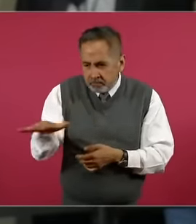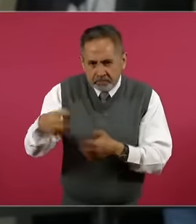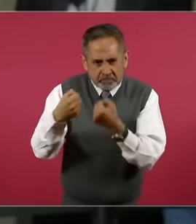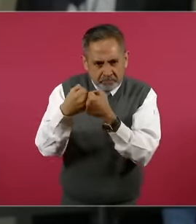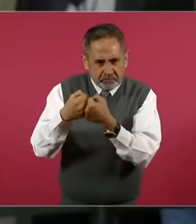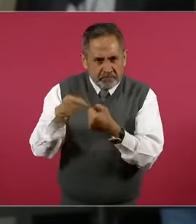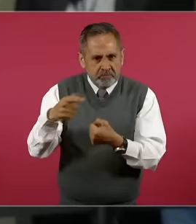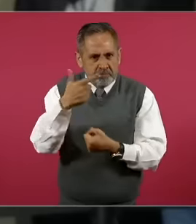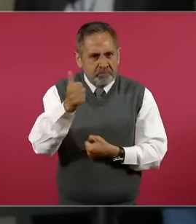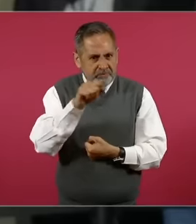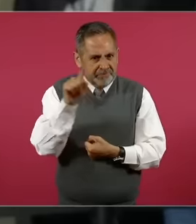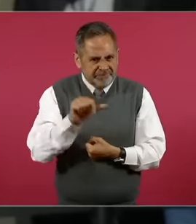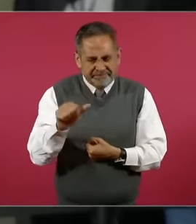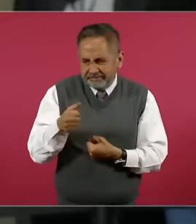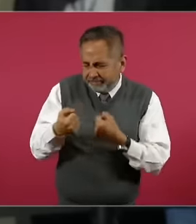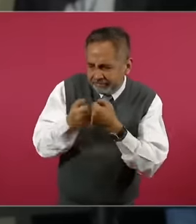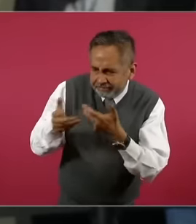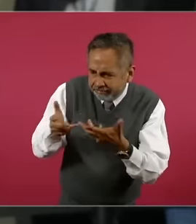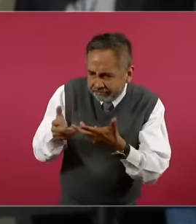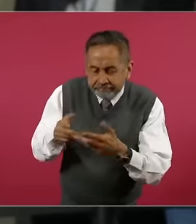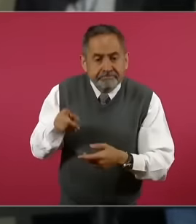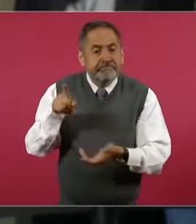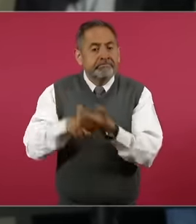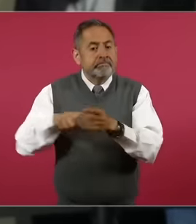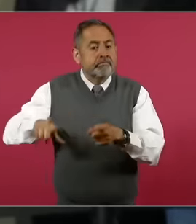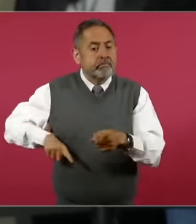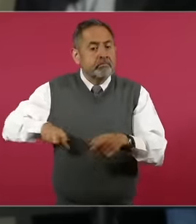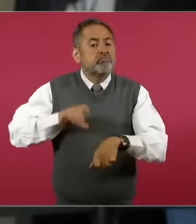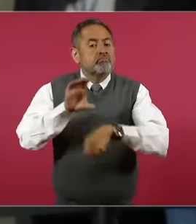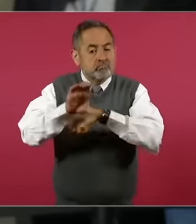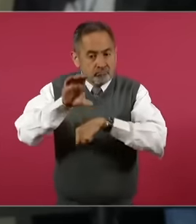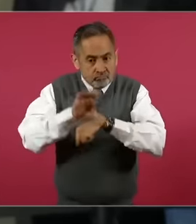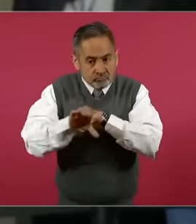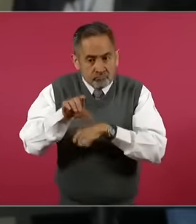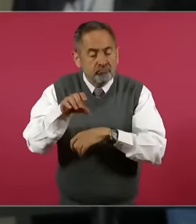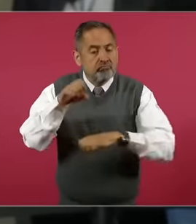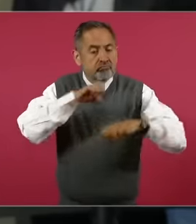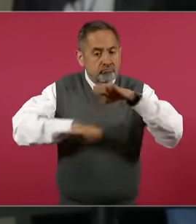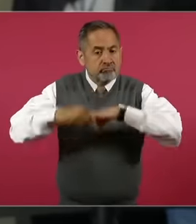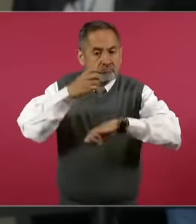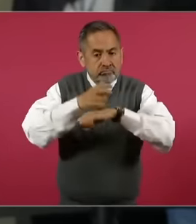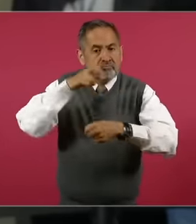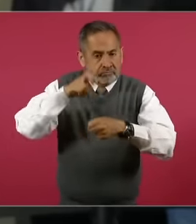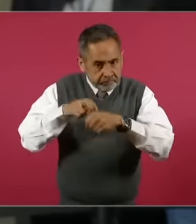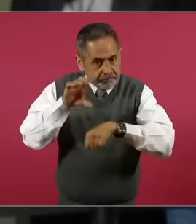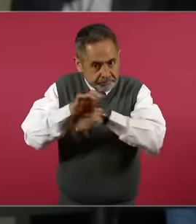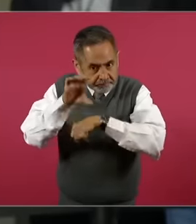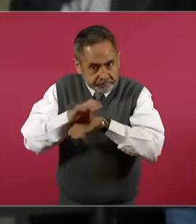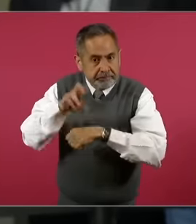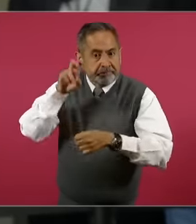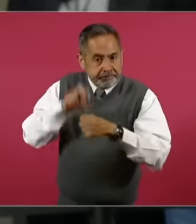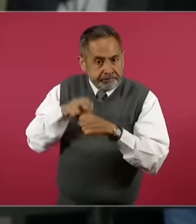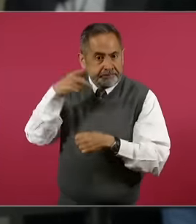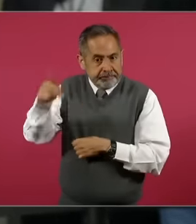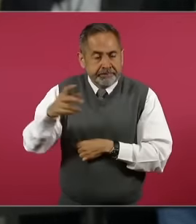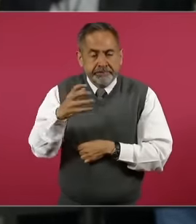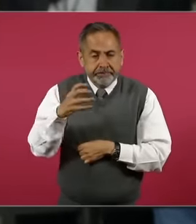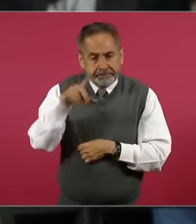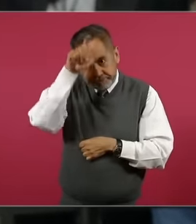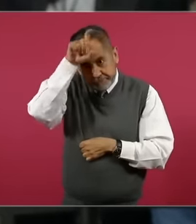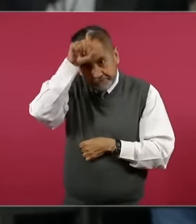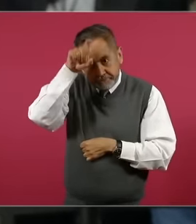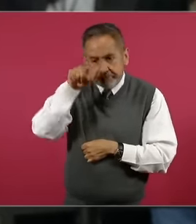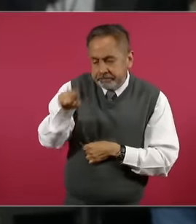frontera con Gaza, estaba el gobierno de Colombia, en la embajada de Colombia allá en Egipto,